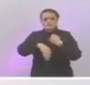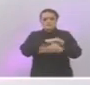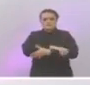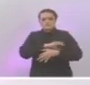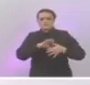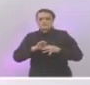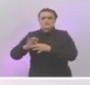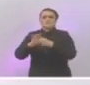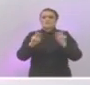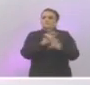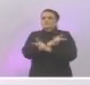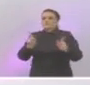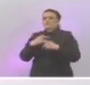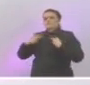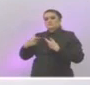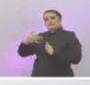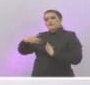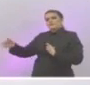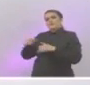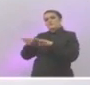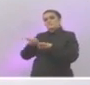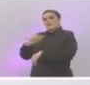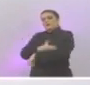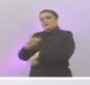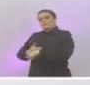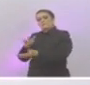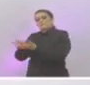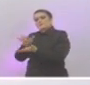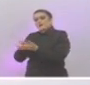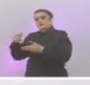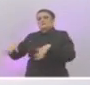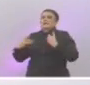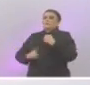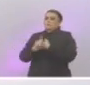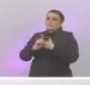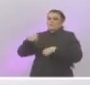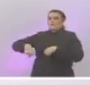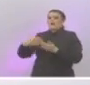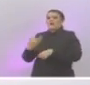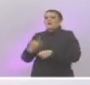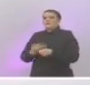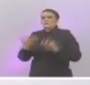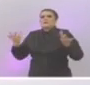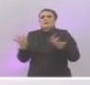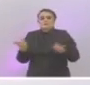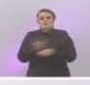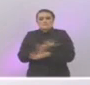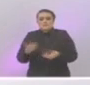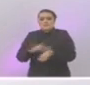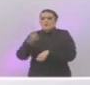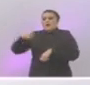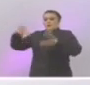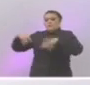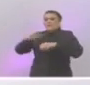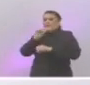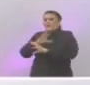al lado de todos nuestros productores para acompañarlos en este reto, de este desafío que hemos enfrentado por la sequía